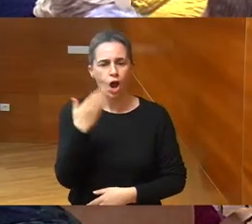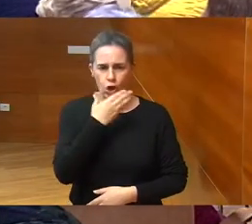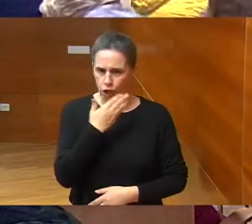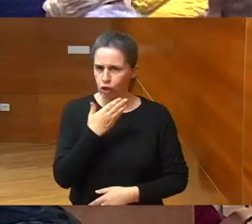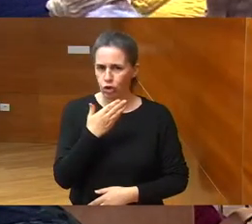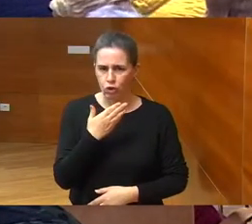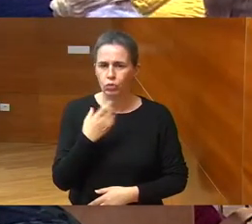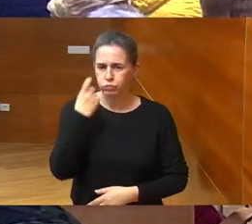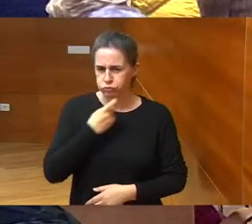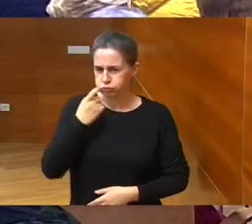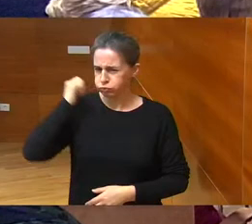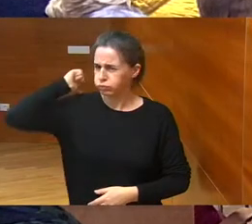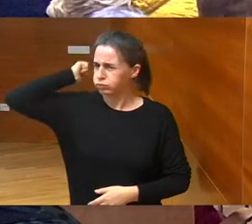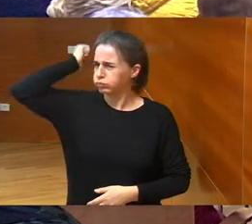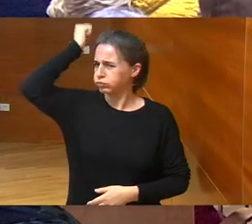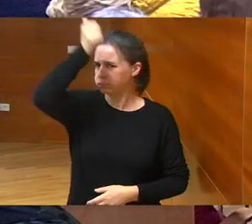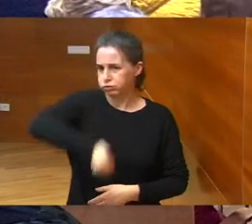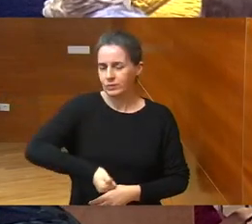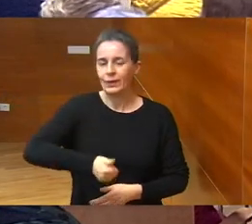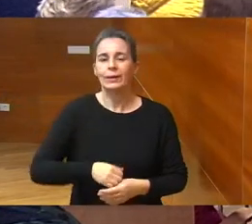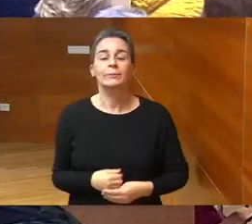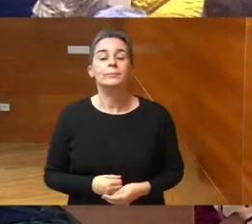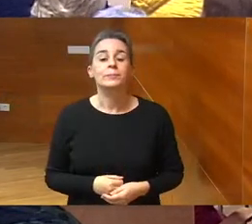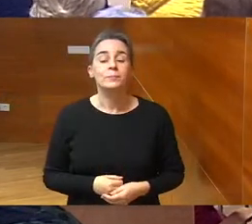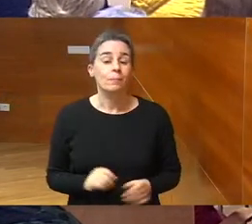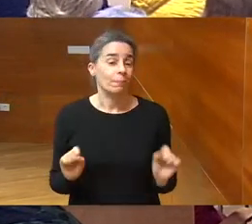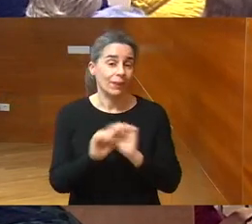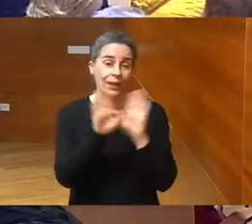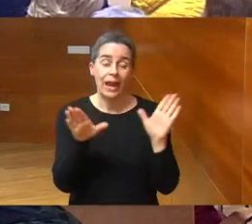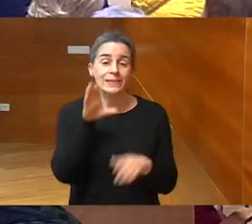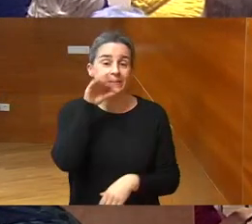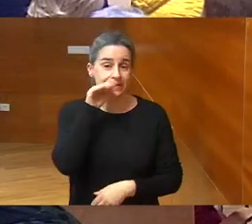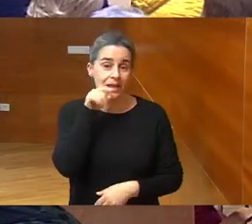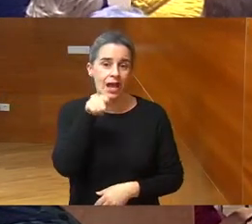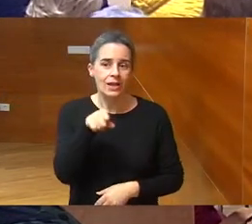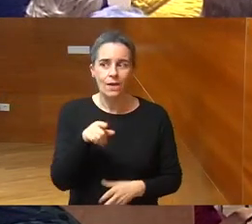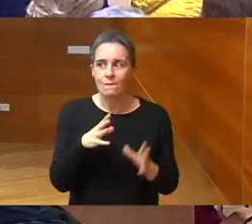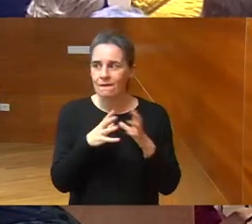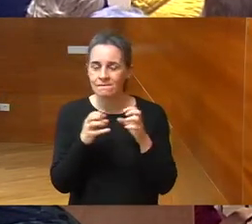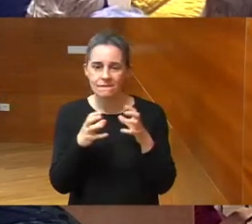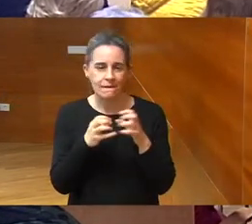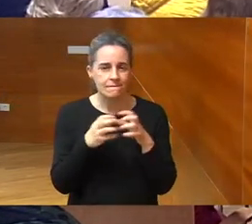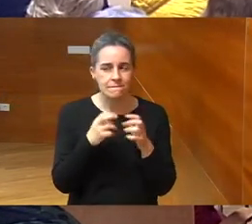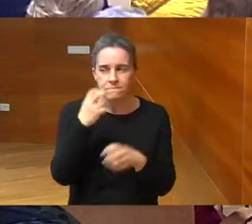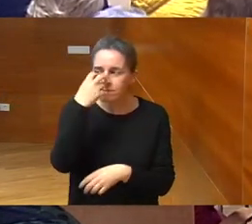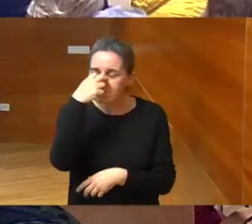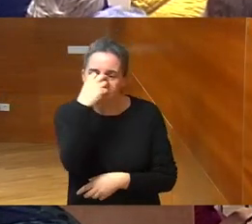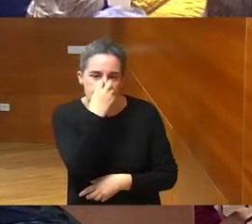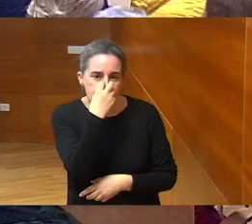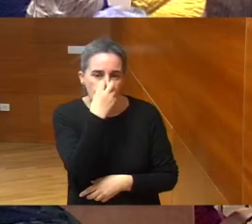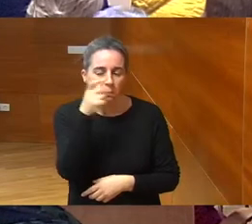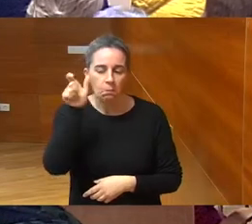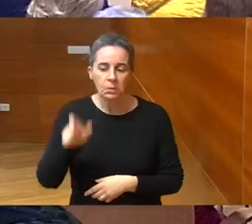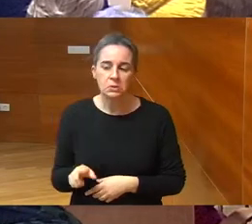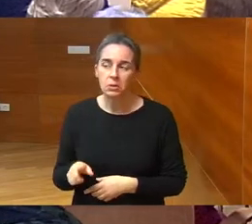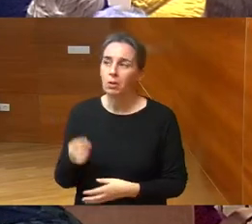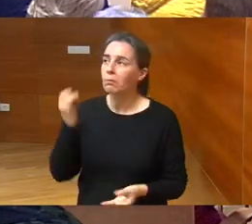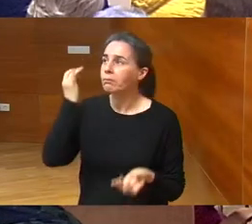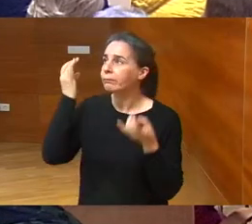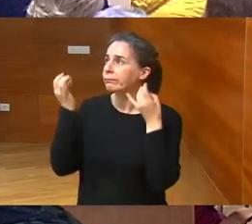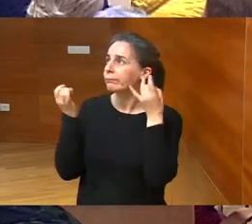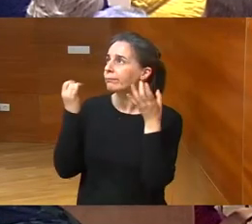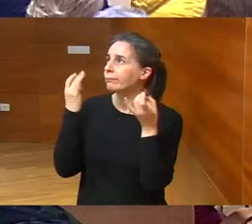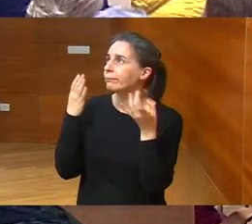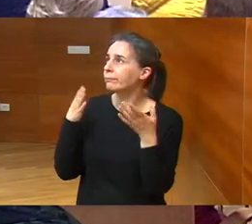longa ven está claro que chichana tiña inquietudes no era una mujer parada o gociosa